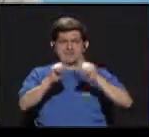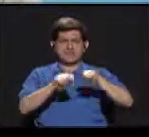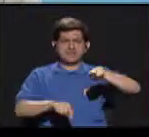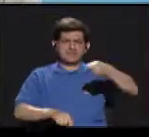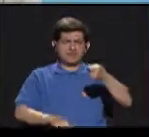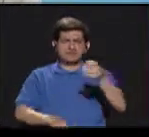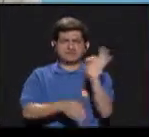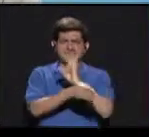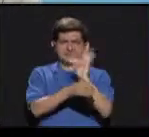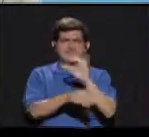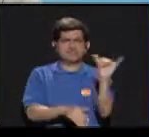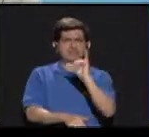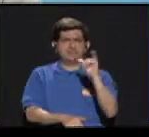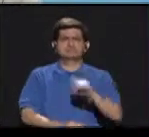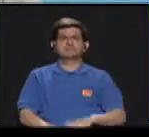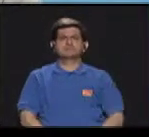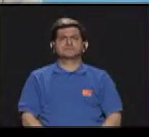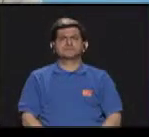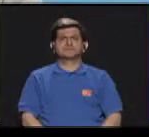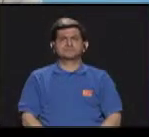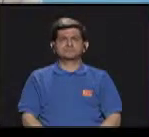por otros canales de televisión también.